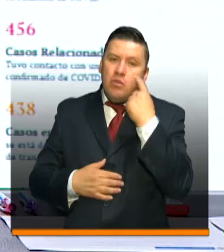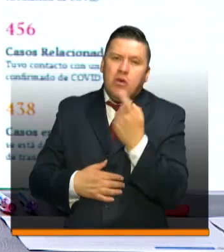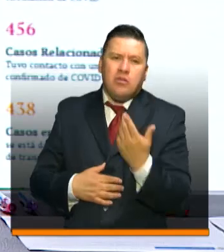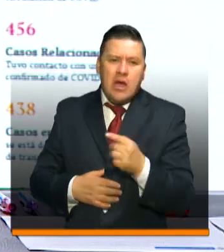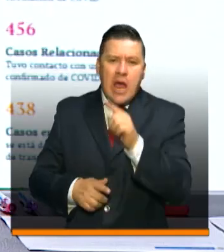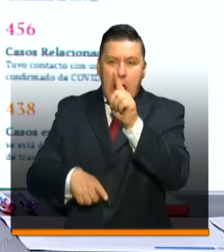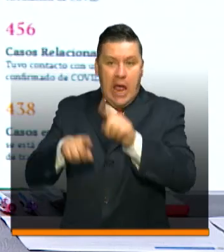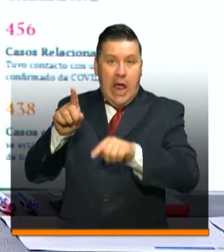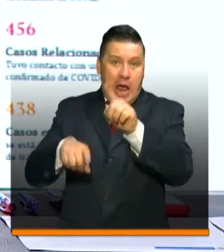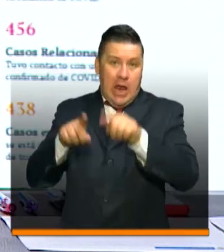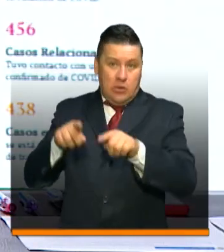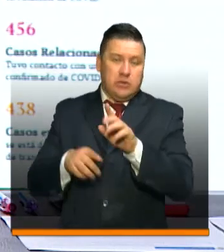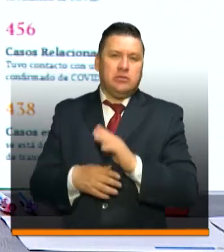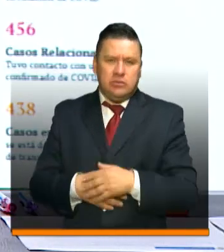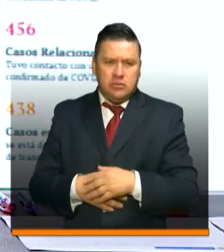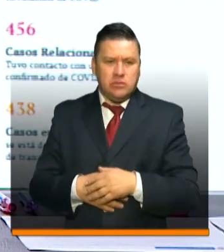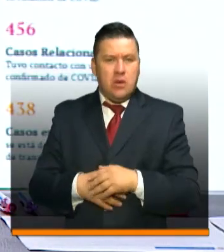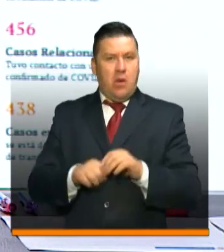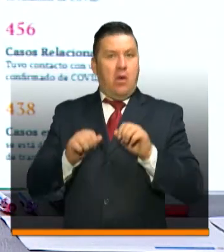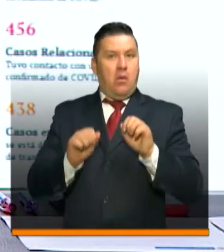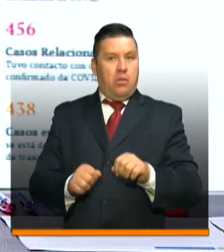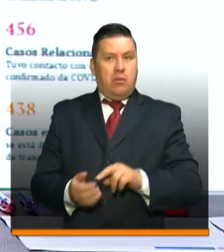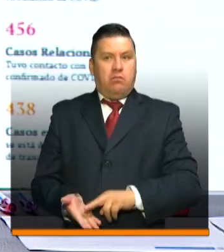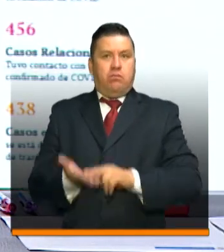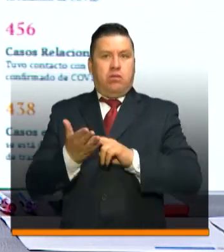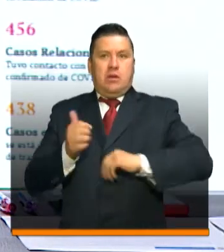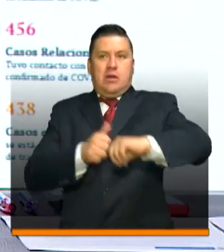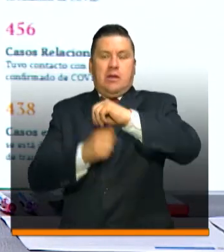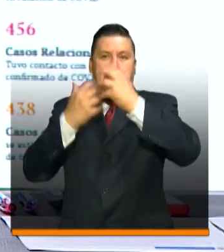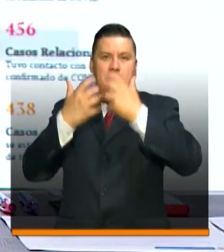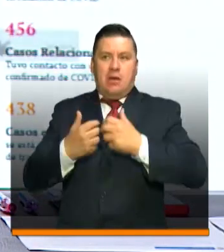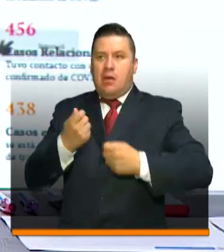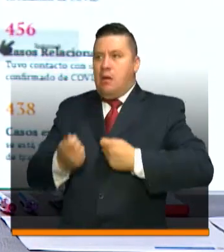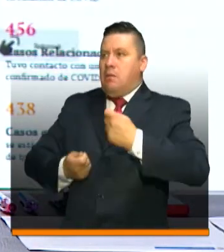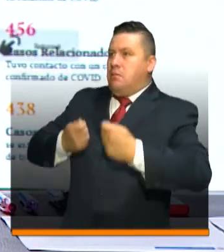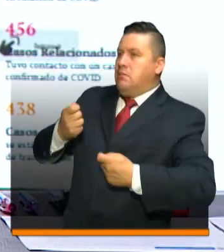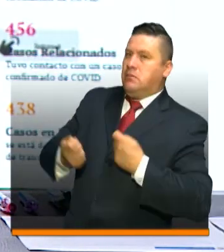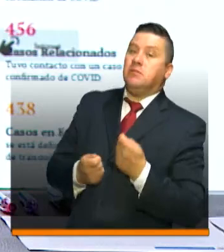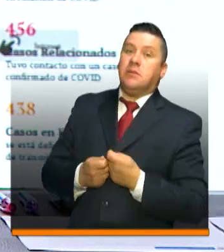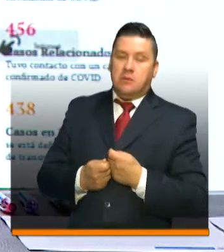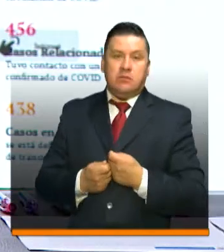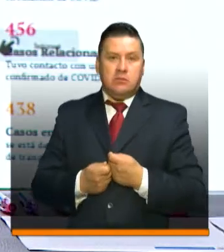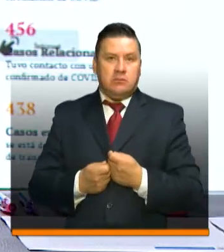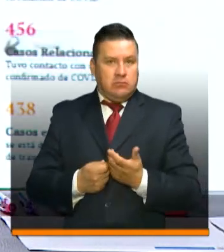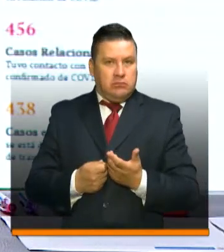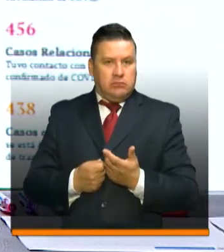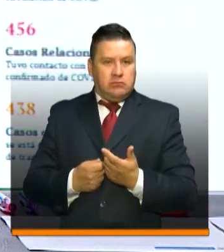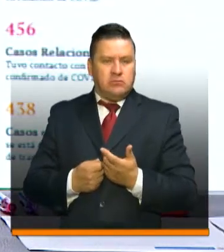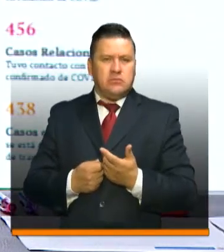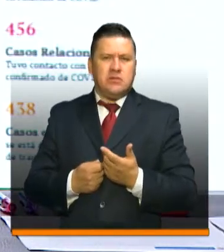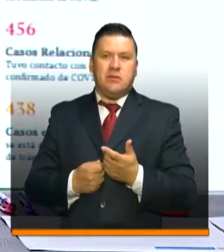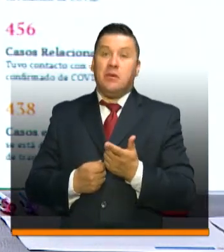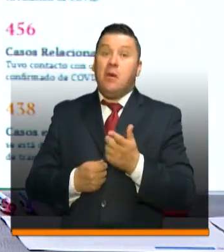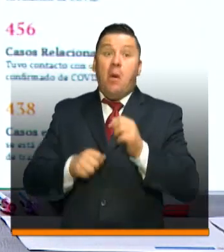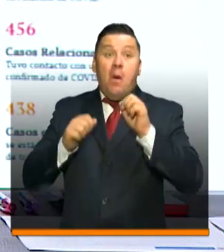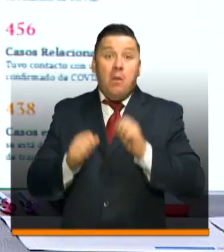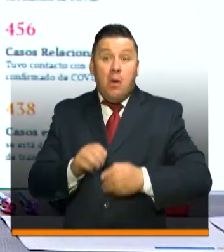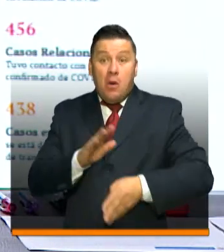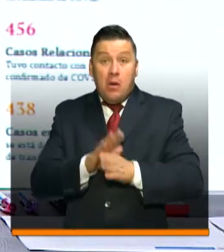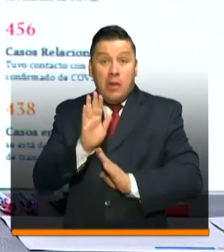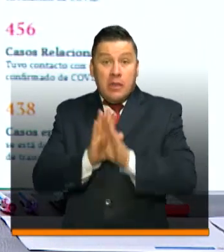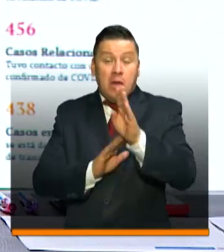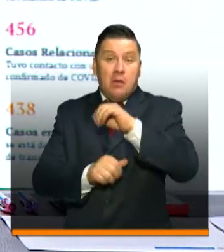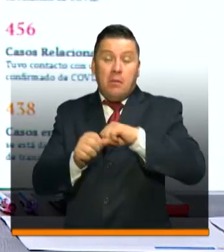que algunos sectores puedan también retomar su productividad y hacerlo bajo varias premisas. Los que puedan seguir